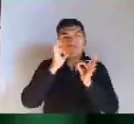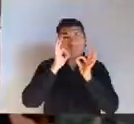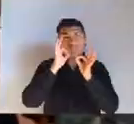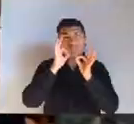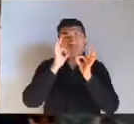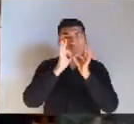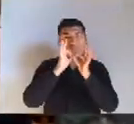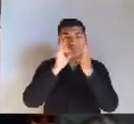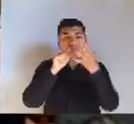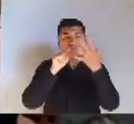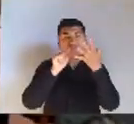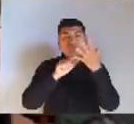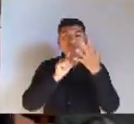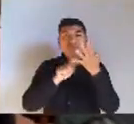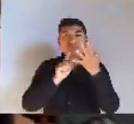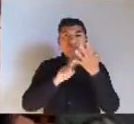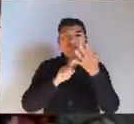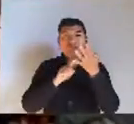que tocó